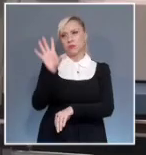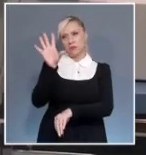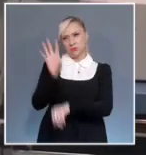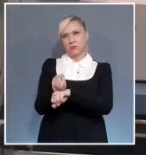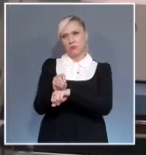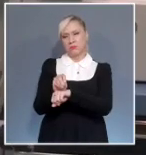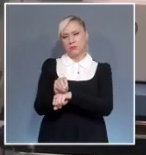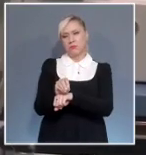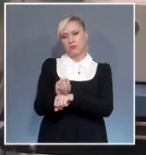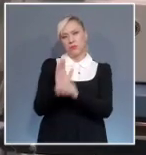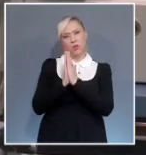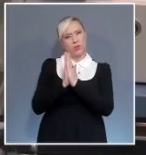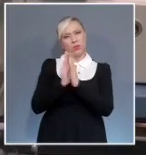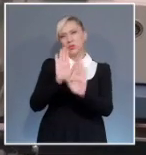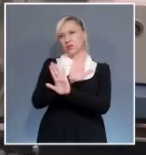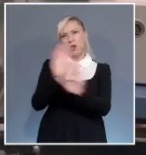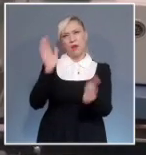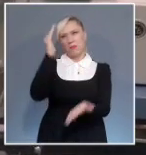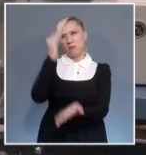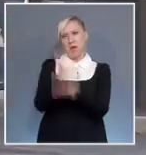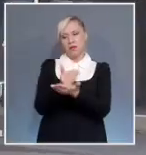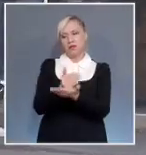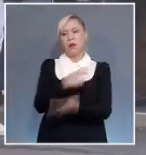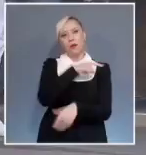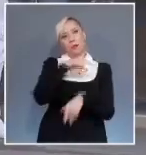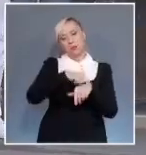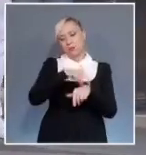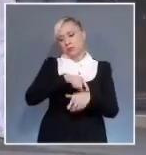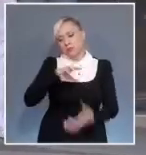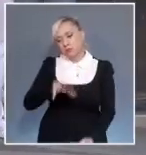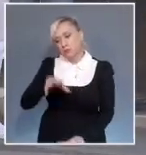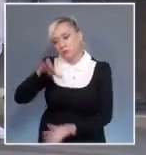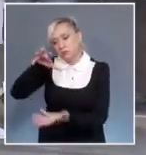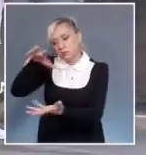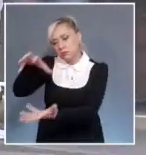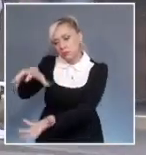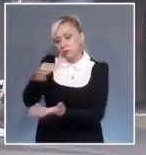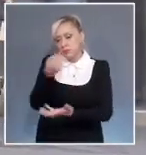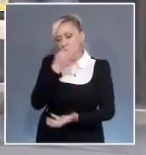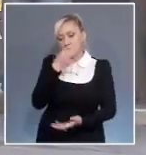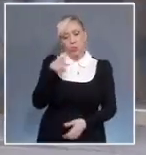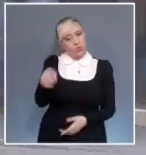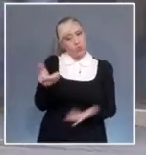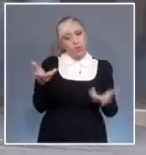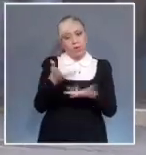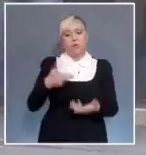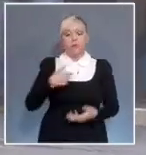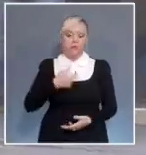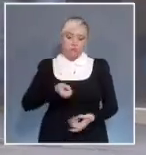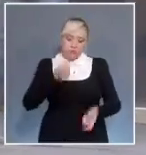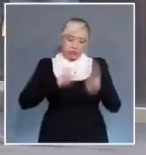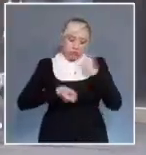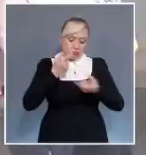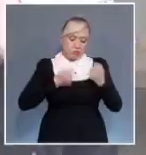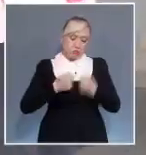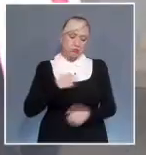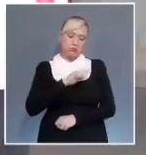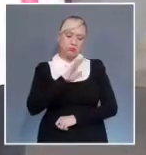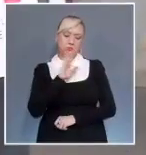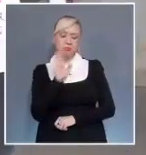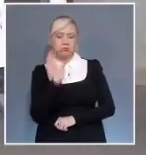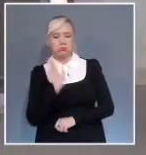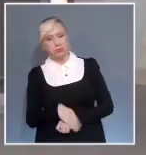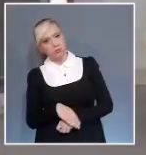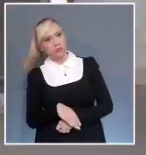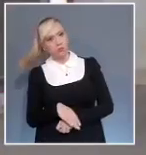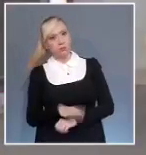vida. En tanto, dijeron que la Ciudad de México fue la primera entidad del país en aprobar la ley de voluntad anticipada, que permite que se